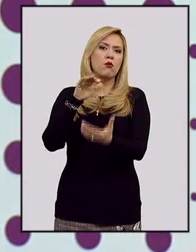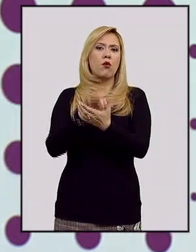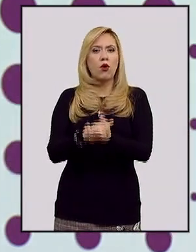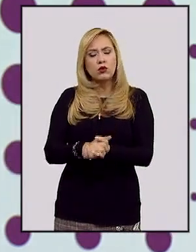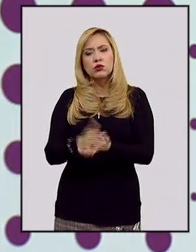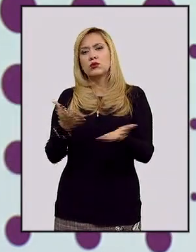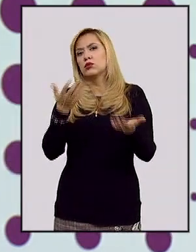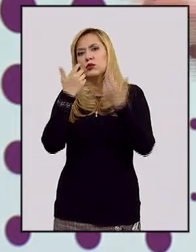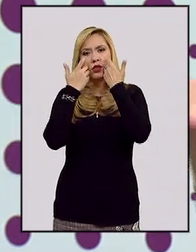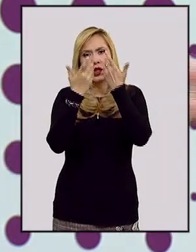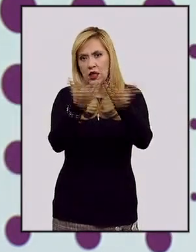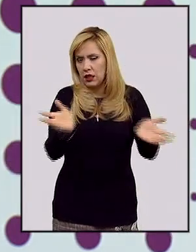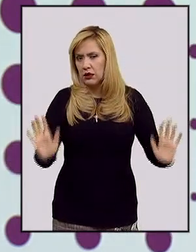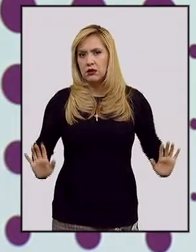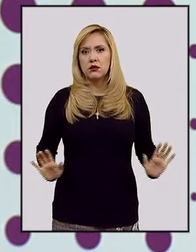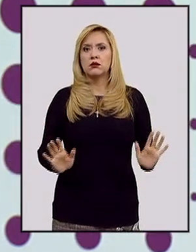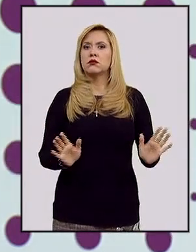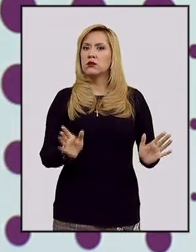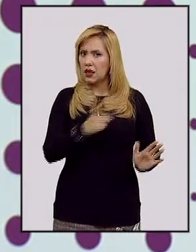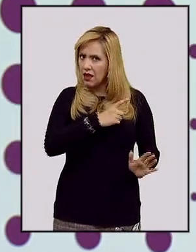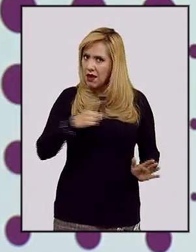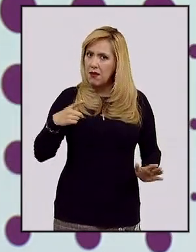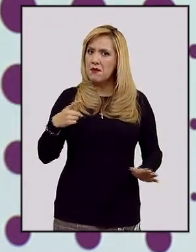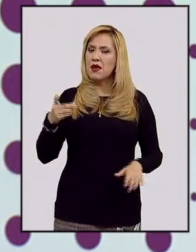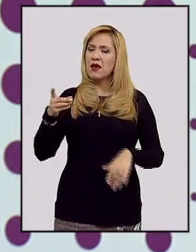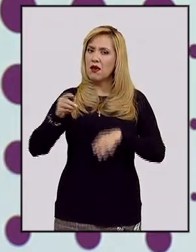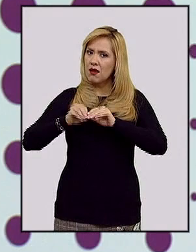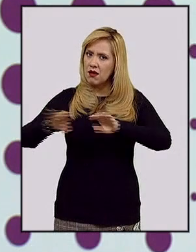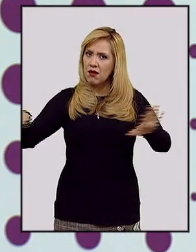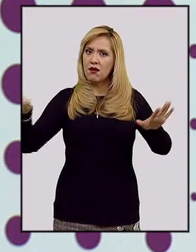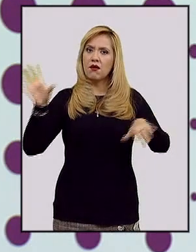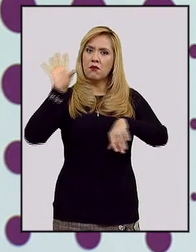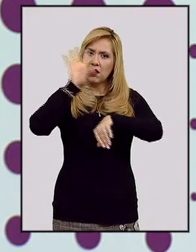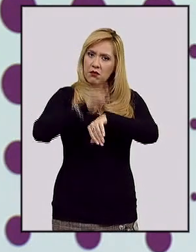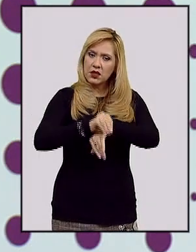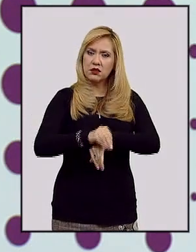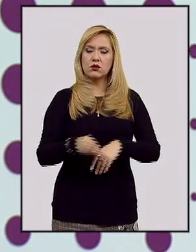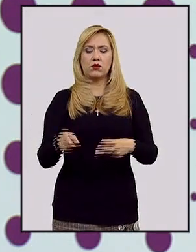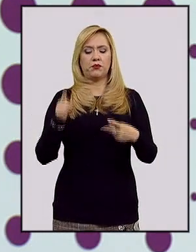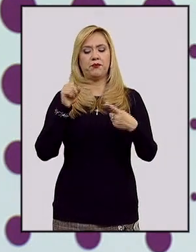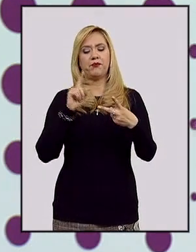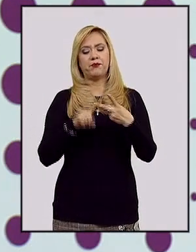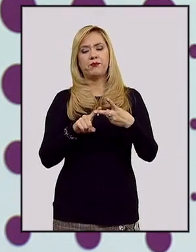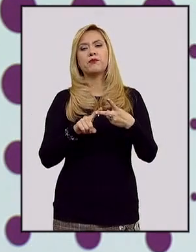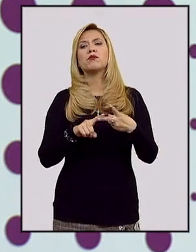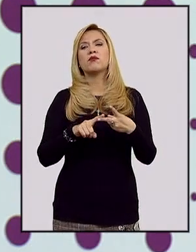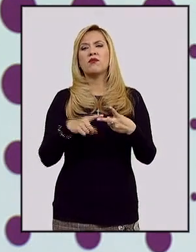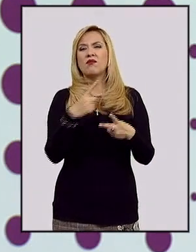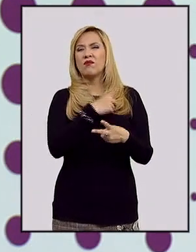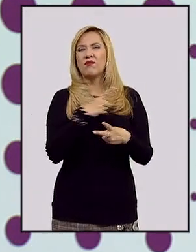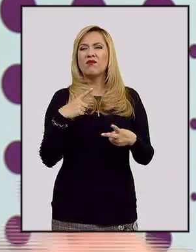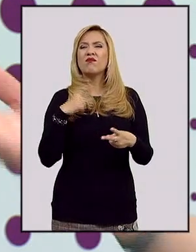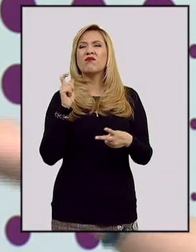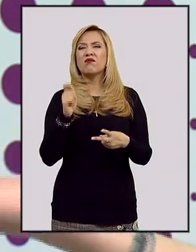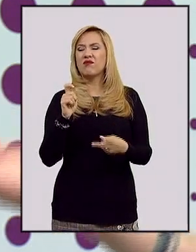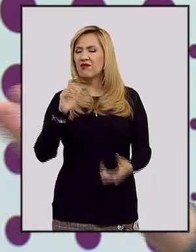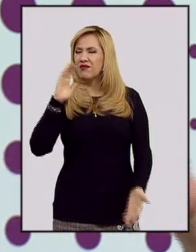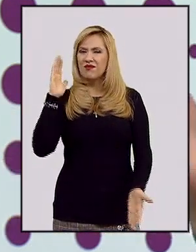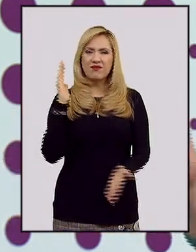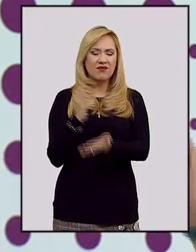ser tu familiar o tu pareja, que tiene la idea de justamente acabar con estas